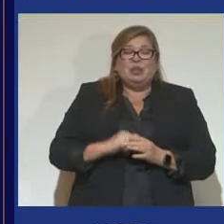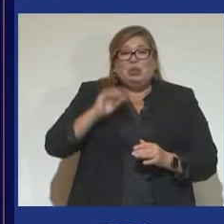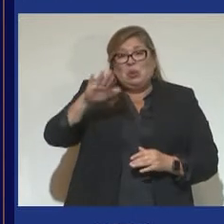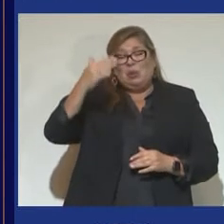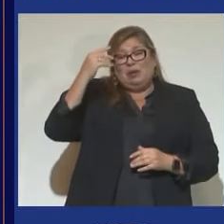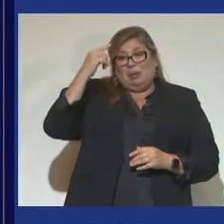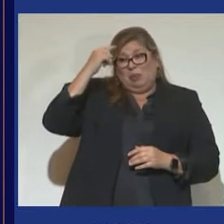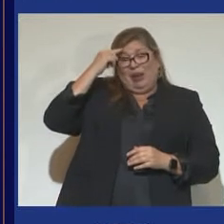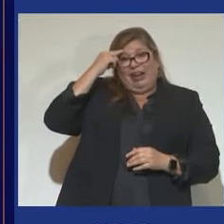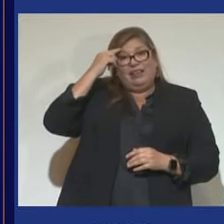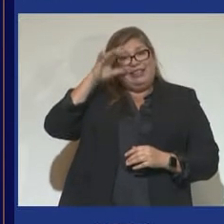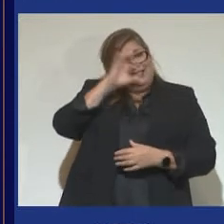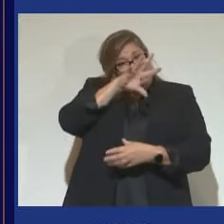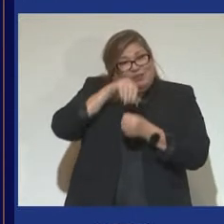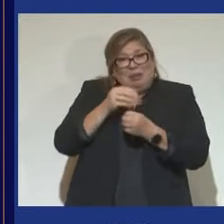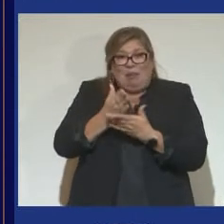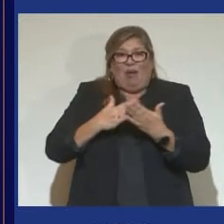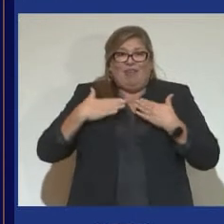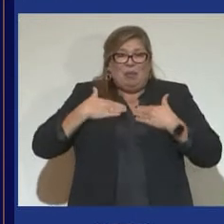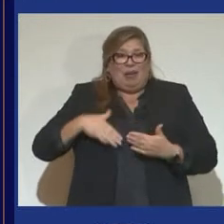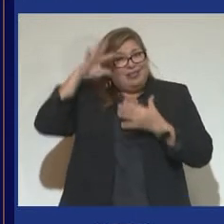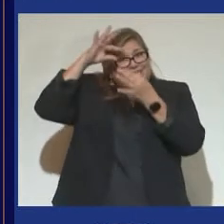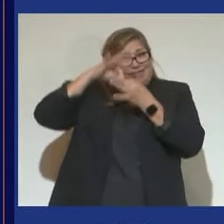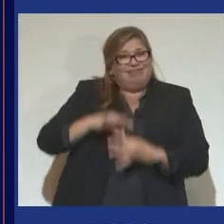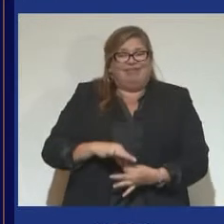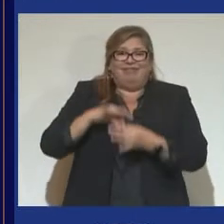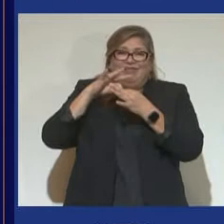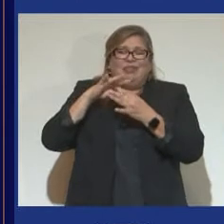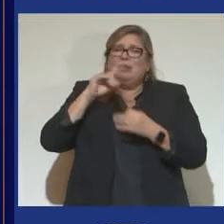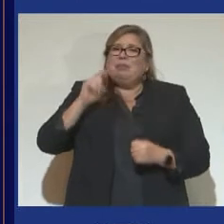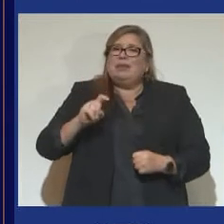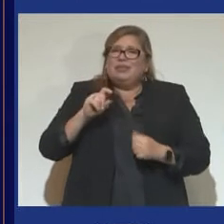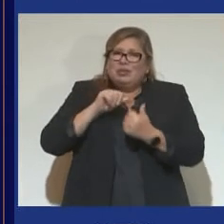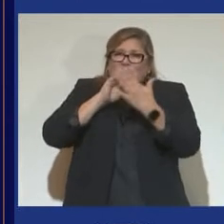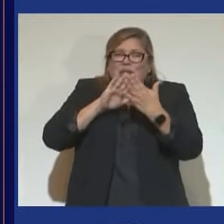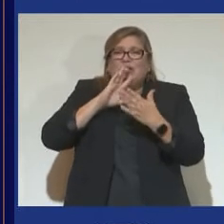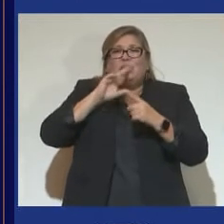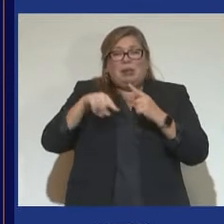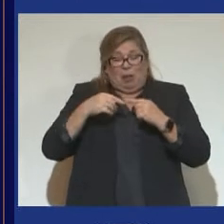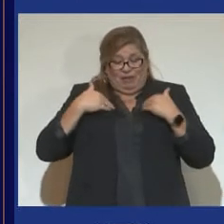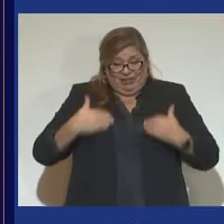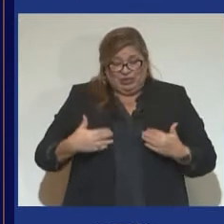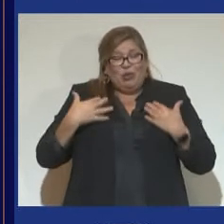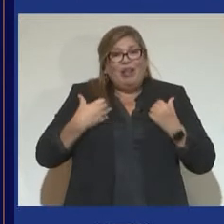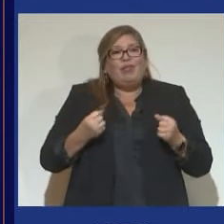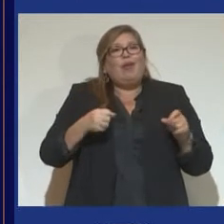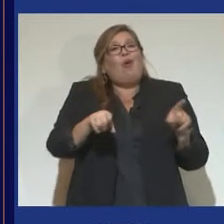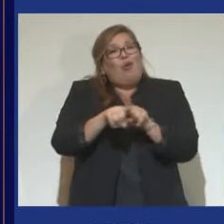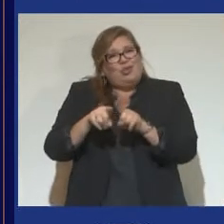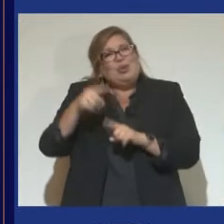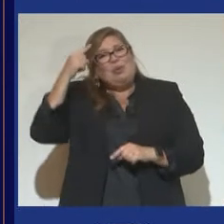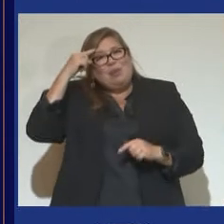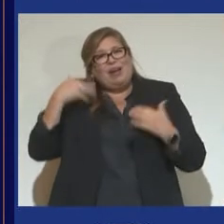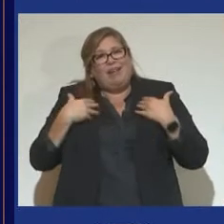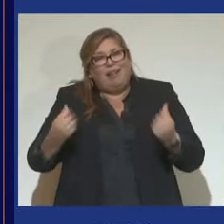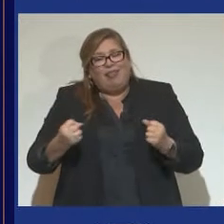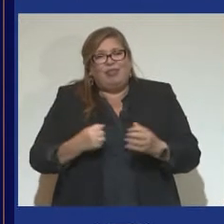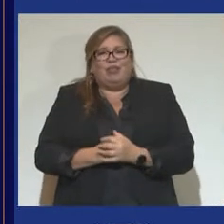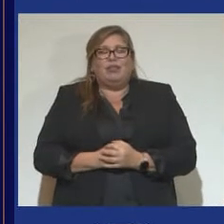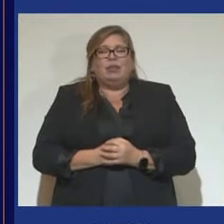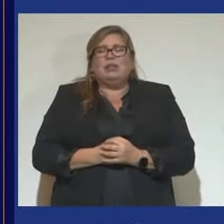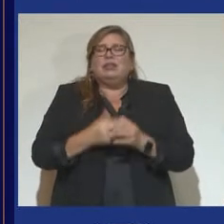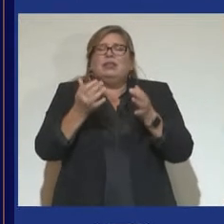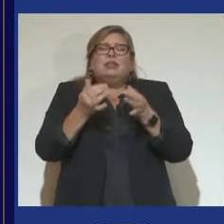el cerebro es parte del cuerpo no tenemos que hablar de estos problemas en cuanto a salud física y salud del cerebro también